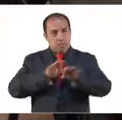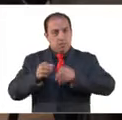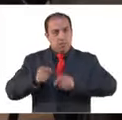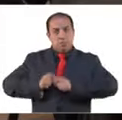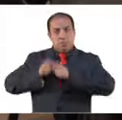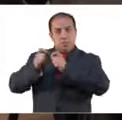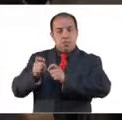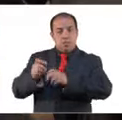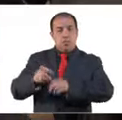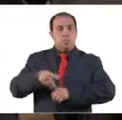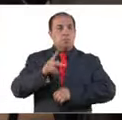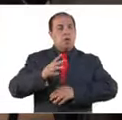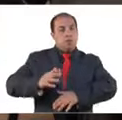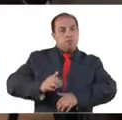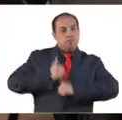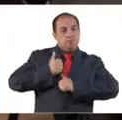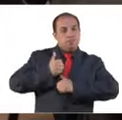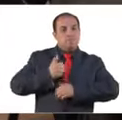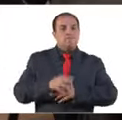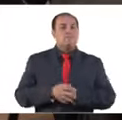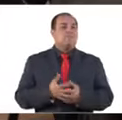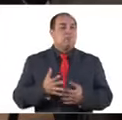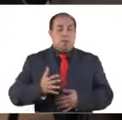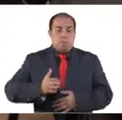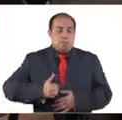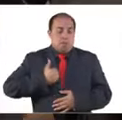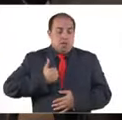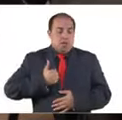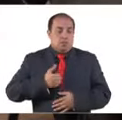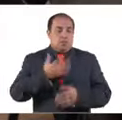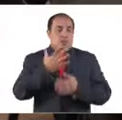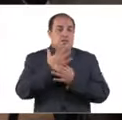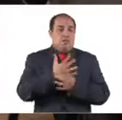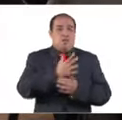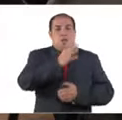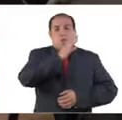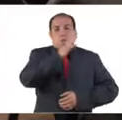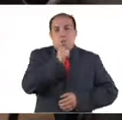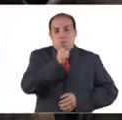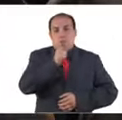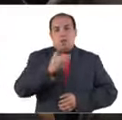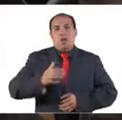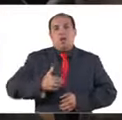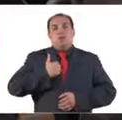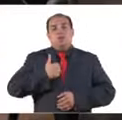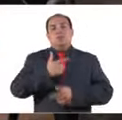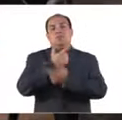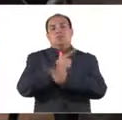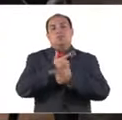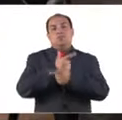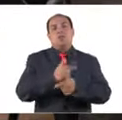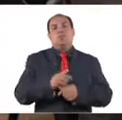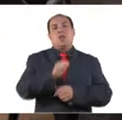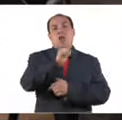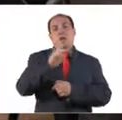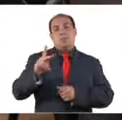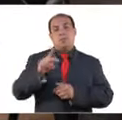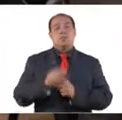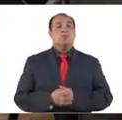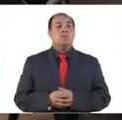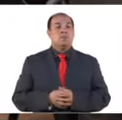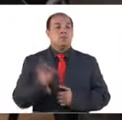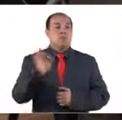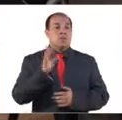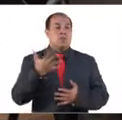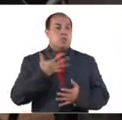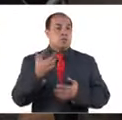esta app, que dicen que no se le ha podido sacar el provecho que se debe. No sé si sea por